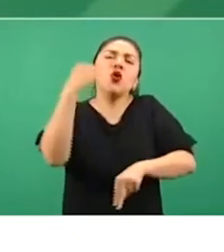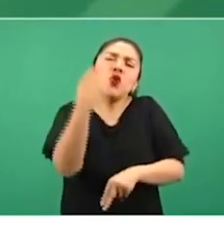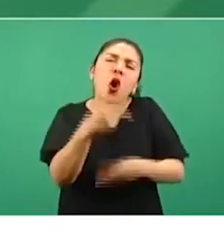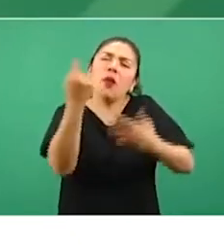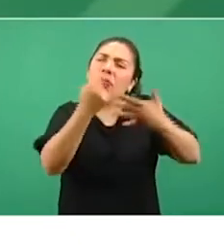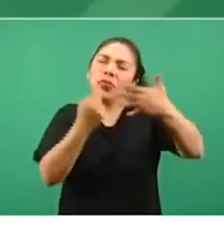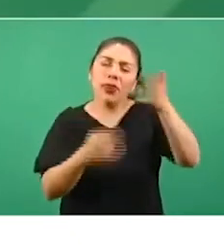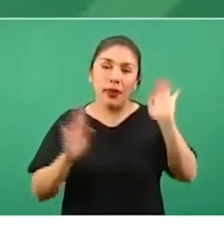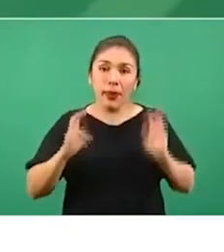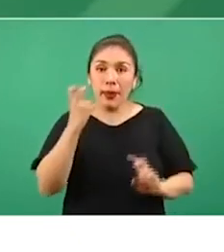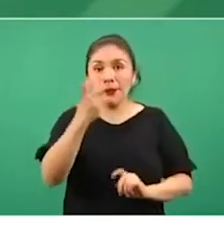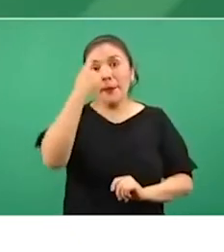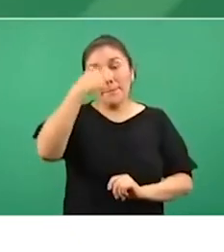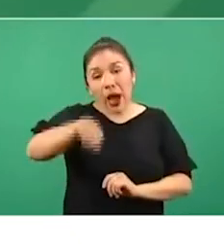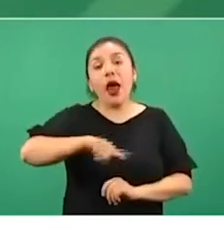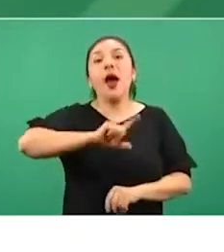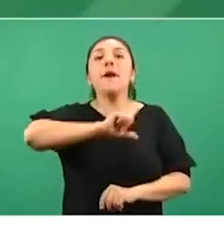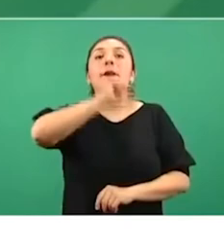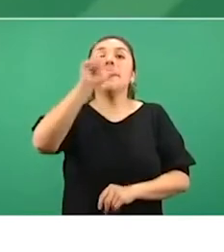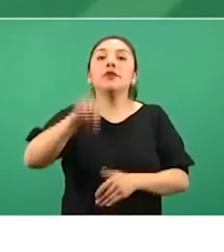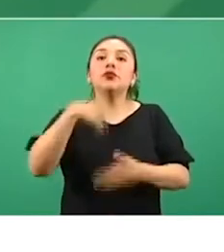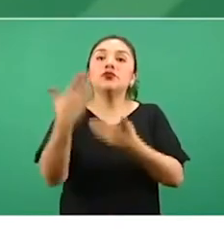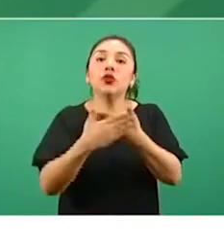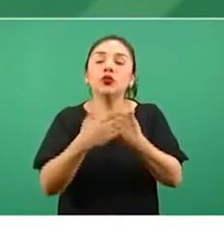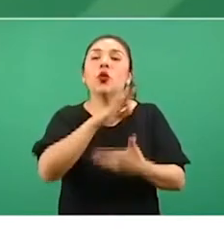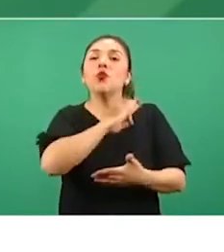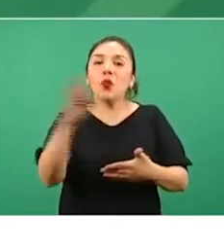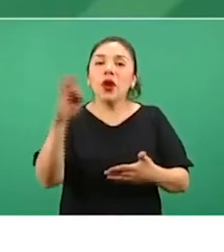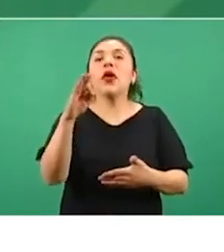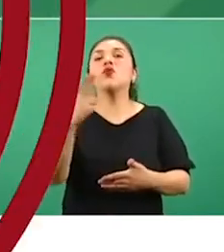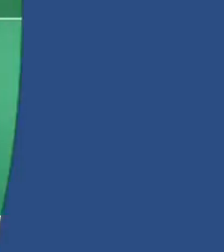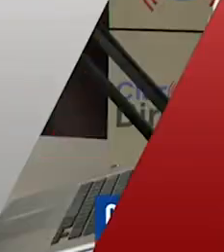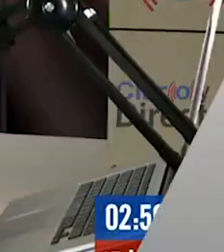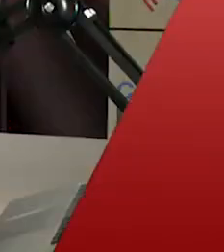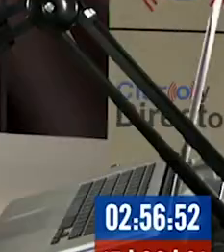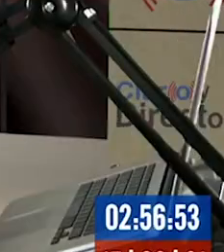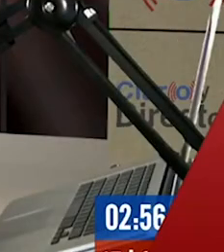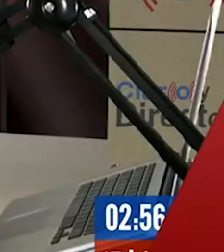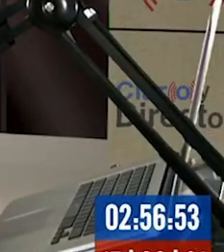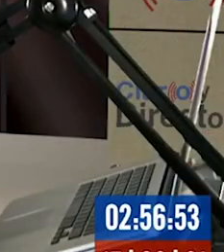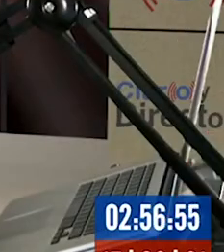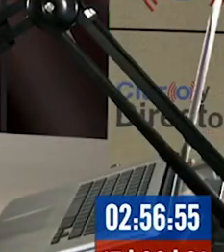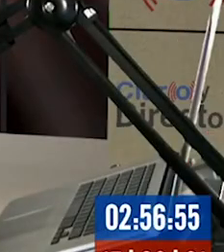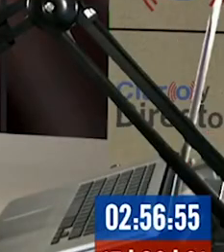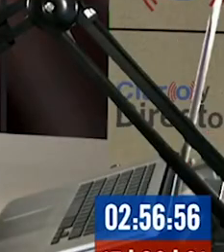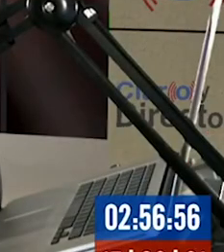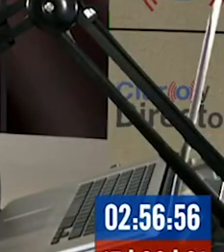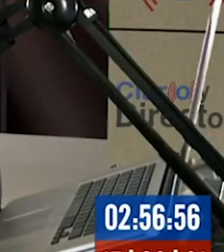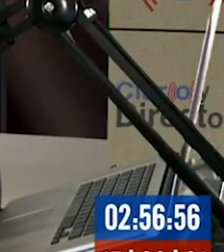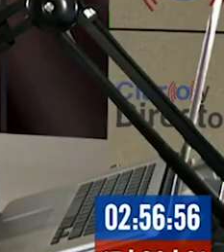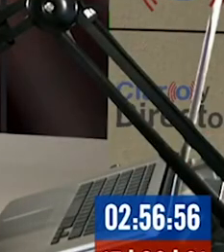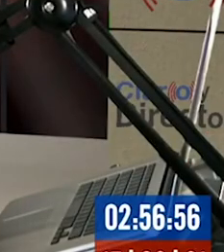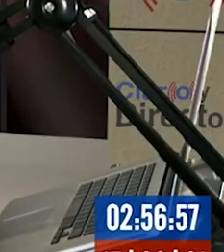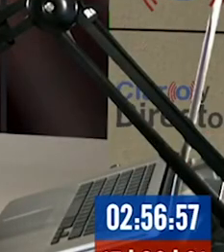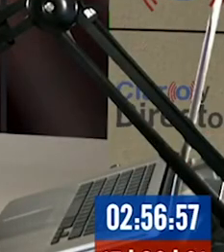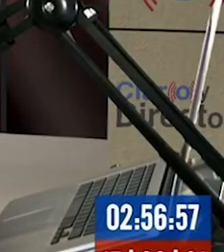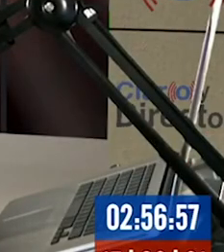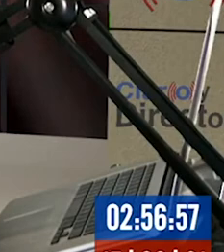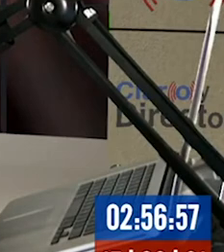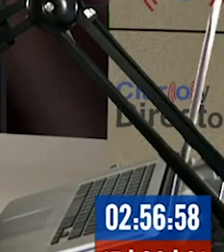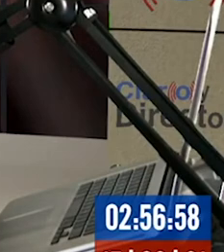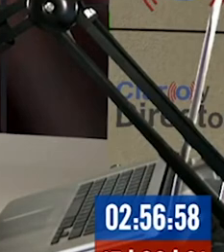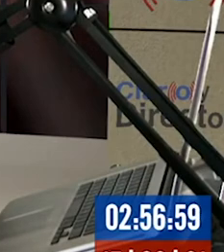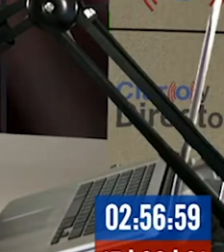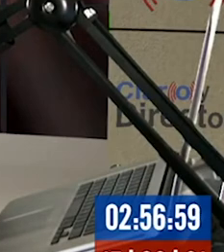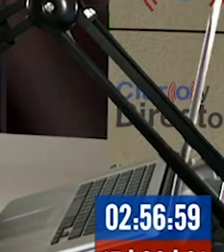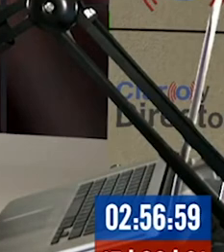para que puedan acceder a su vacuna cuando llegue el momento. Bueno, pues ahí está la explicación. Ahora